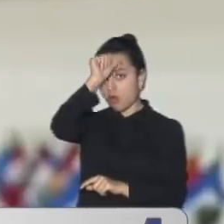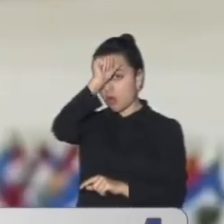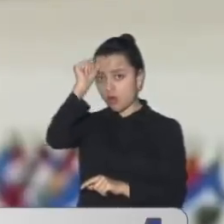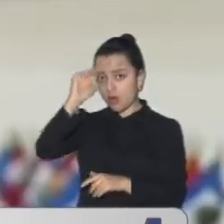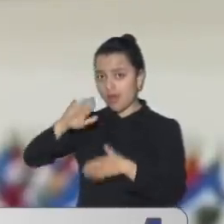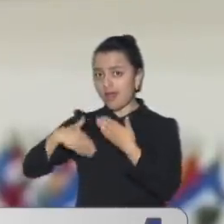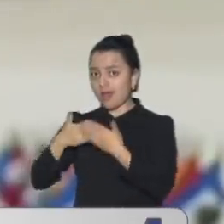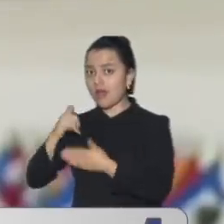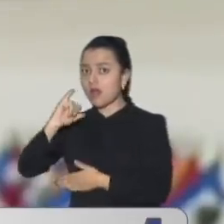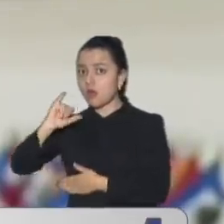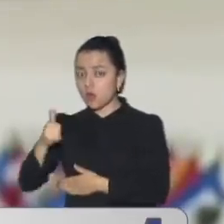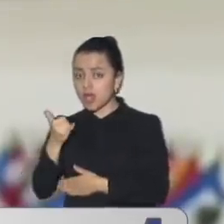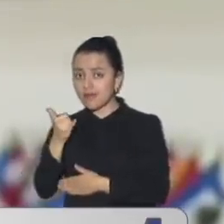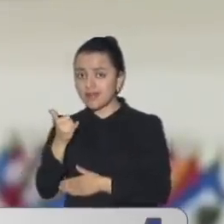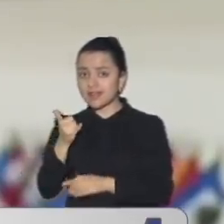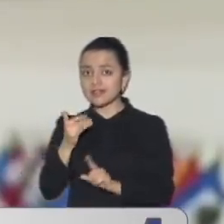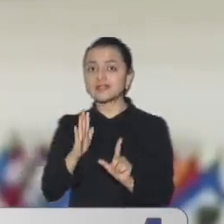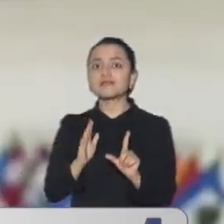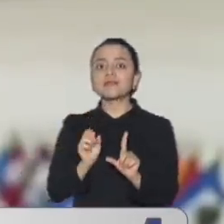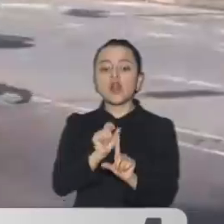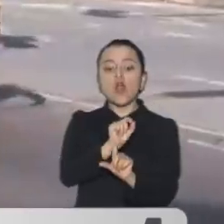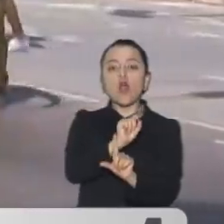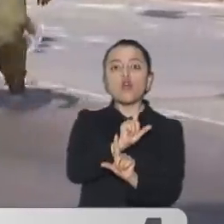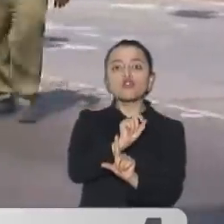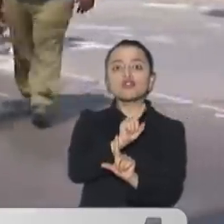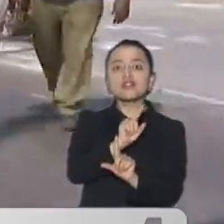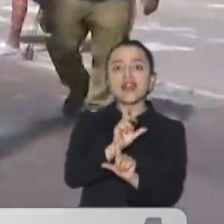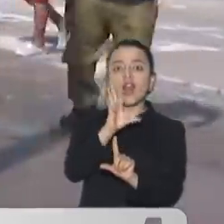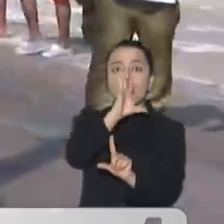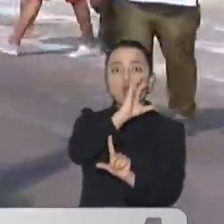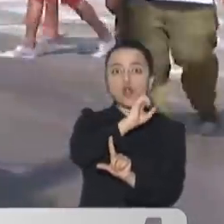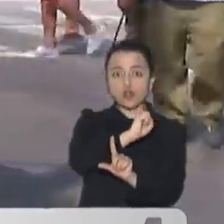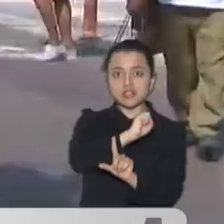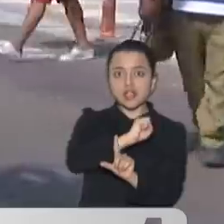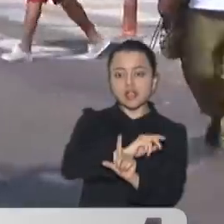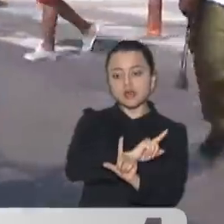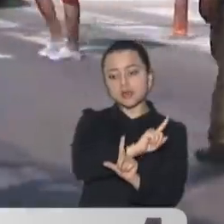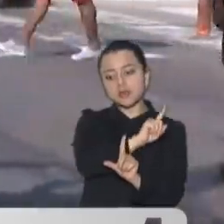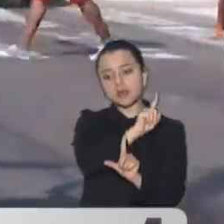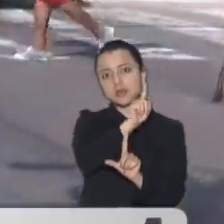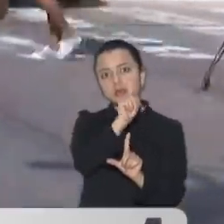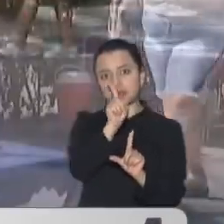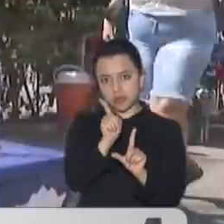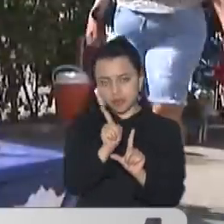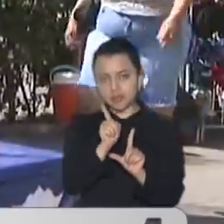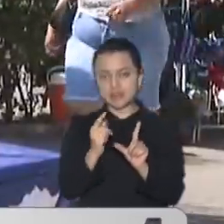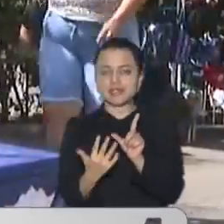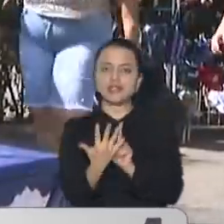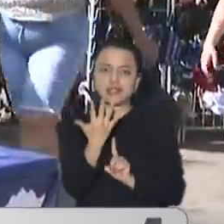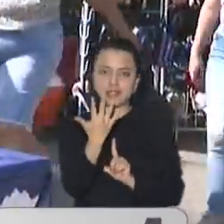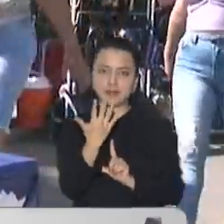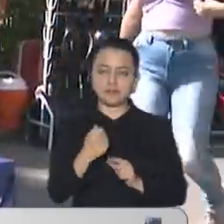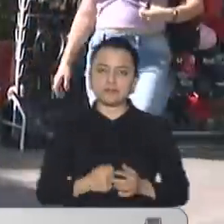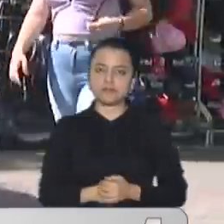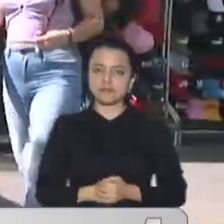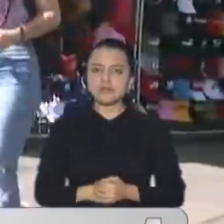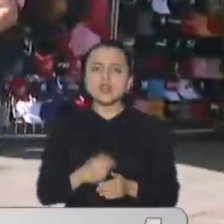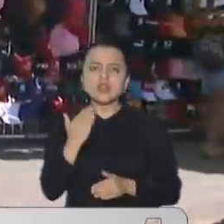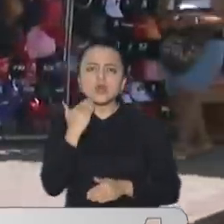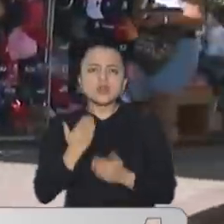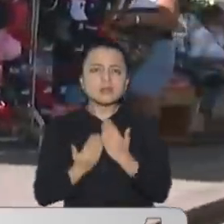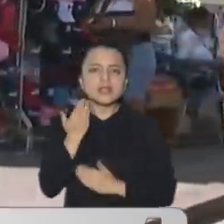estar recogido no a la medianoche, sino a las 11 de la noche. Las medidas entrarían a regir a partir del próximo